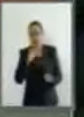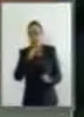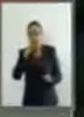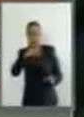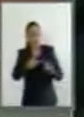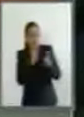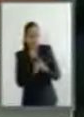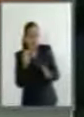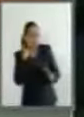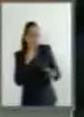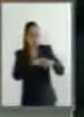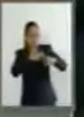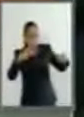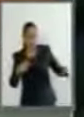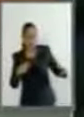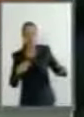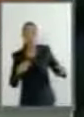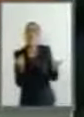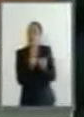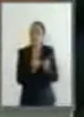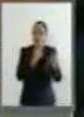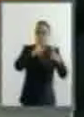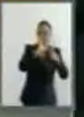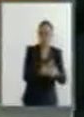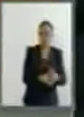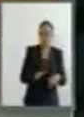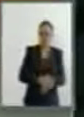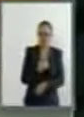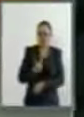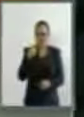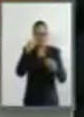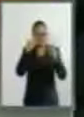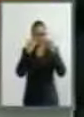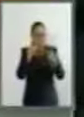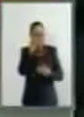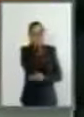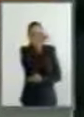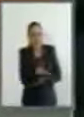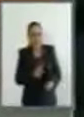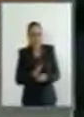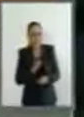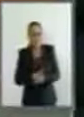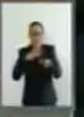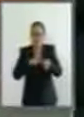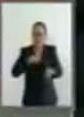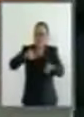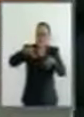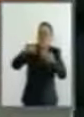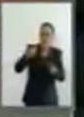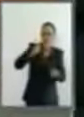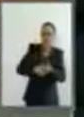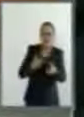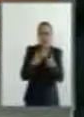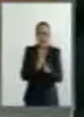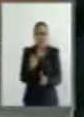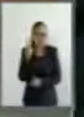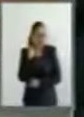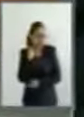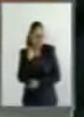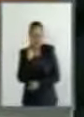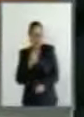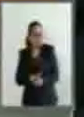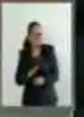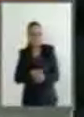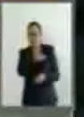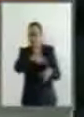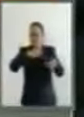efectivamente potenciábamos el nivel profesional más allá de si continuaba o no en el grupo